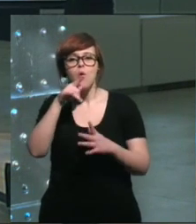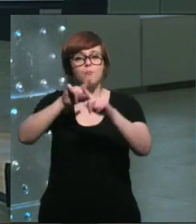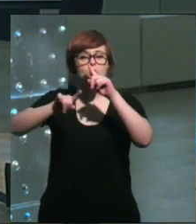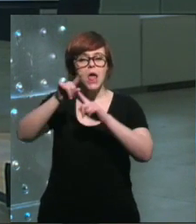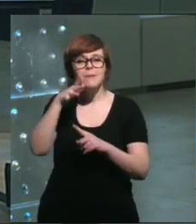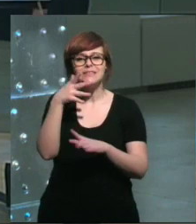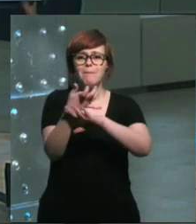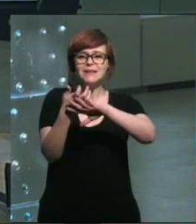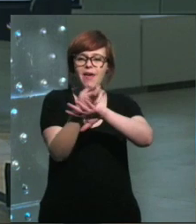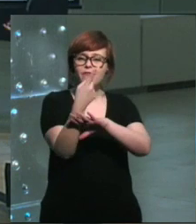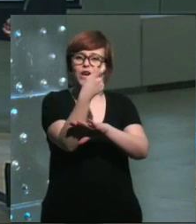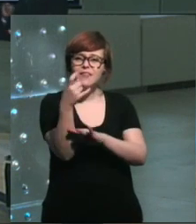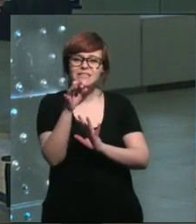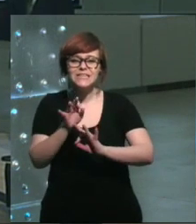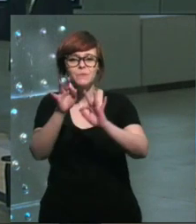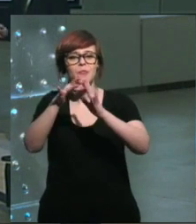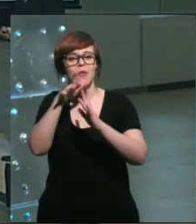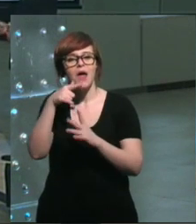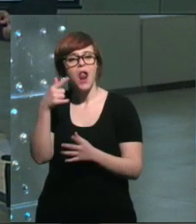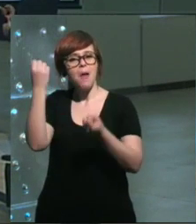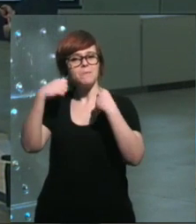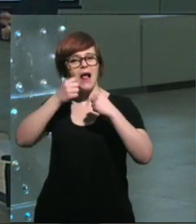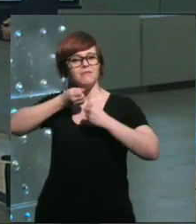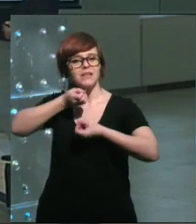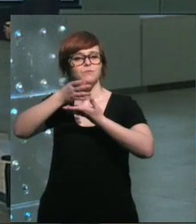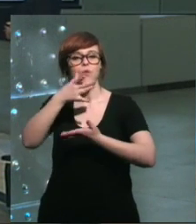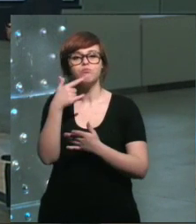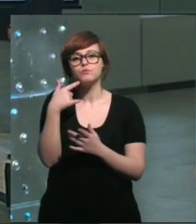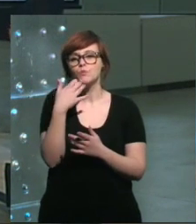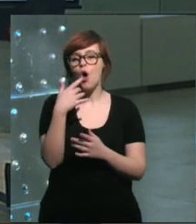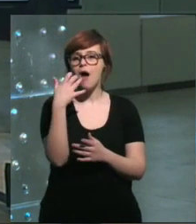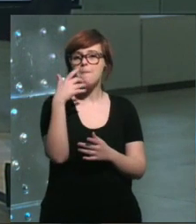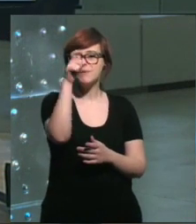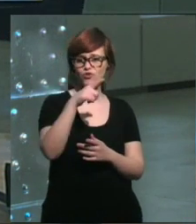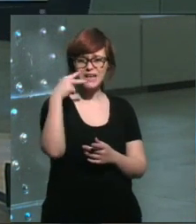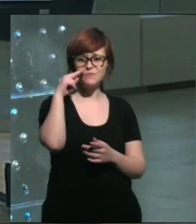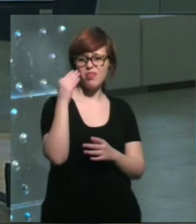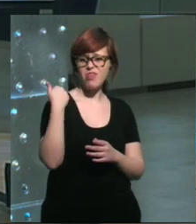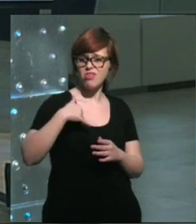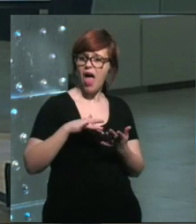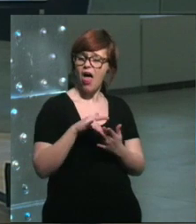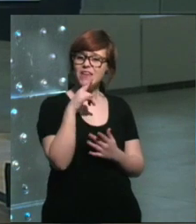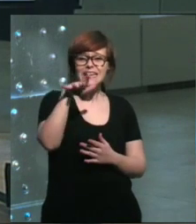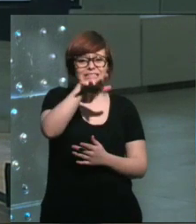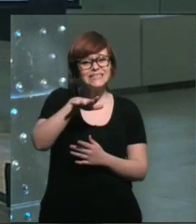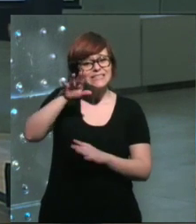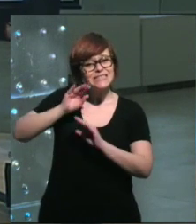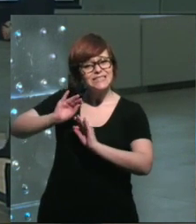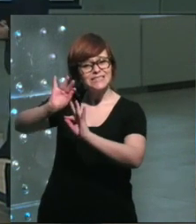datos necesitas acceder, mejores prácticas, qué habían dicho otros que habían hecho tu labor antes. Esto es interesante porque te